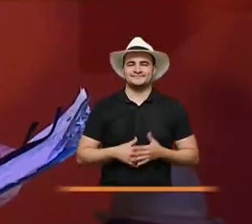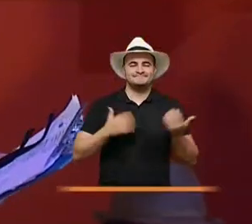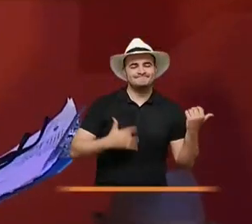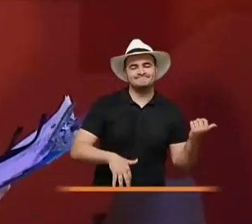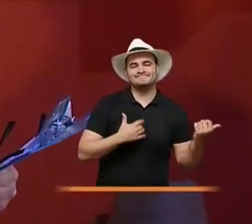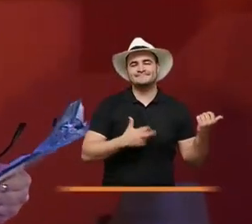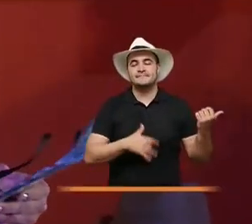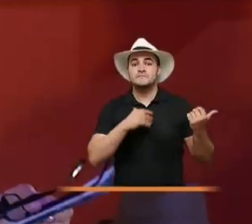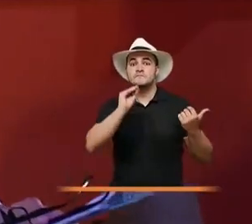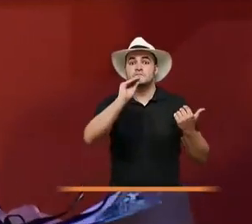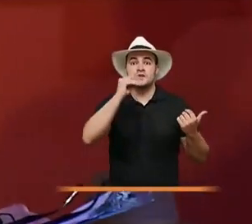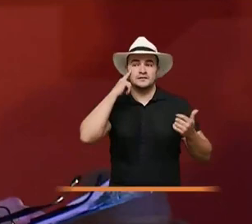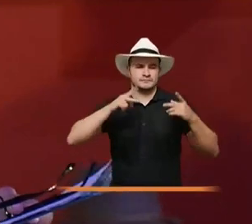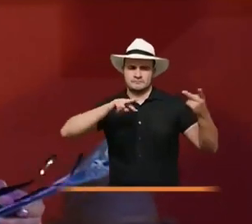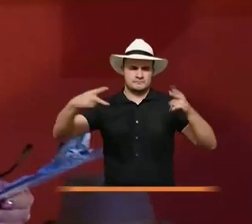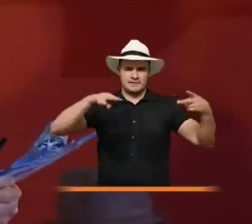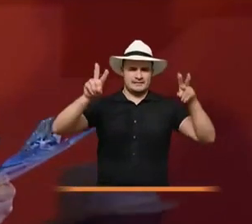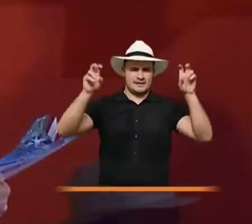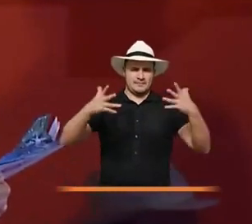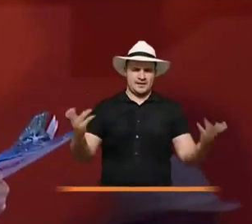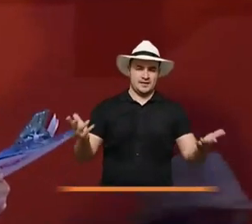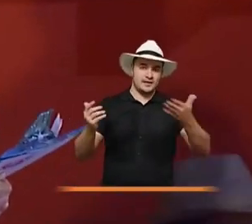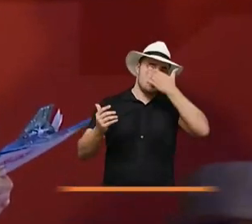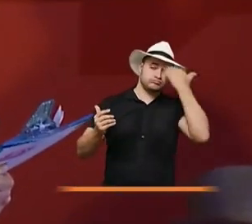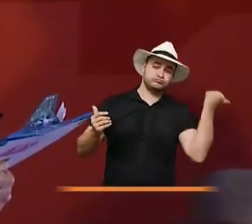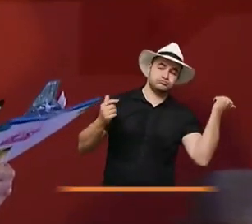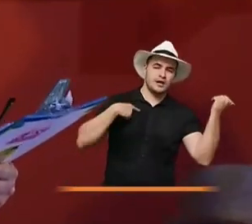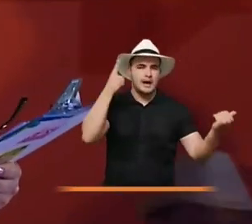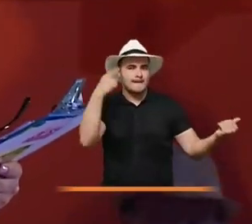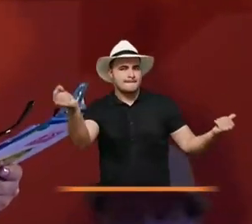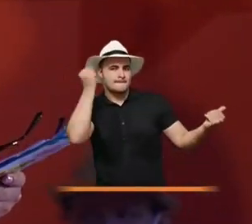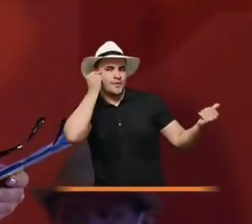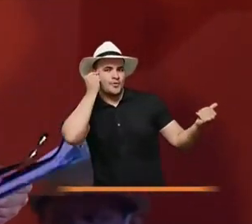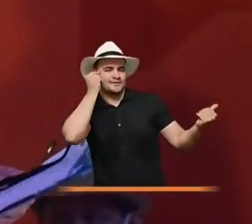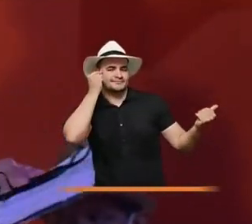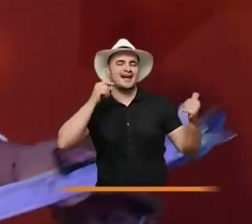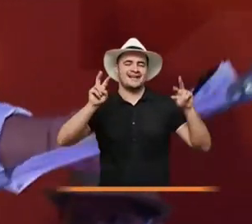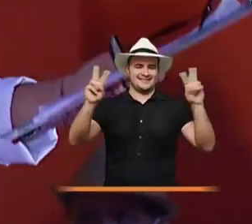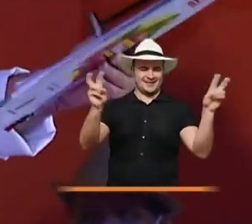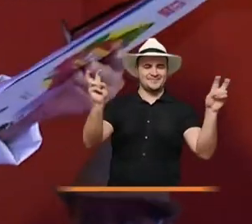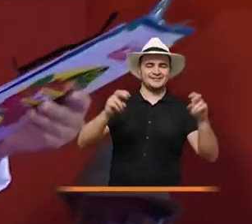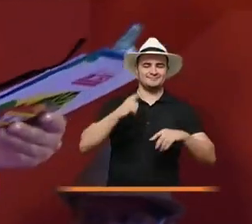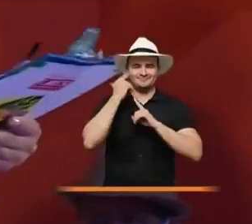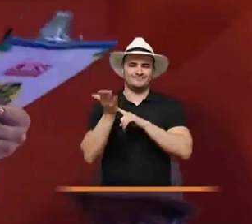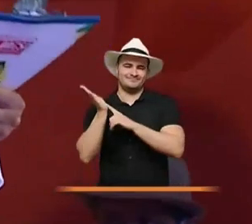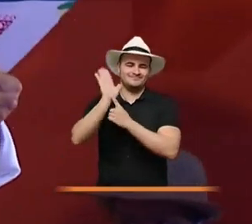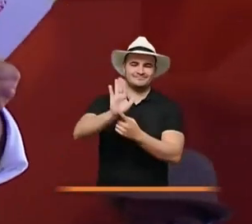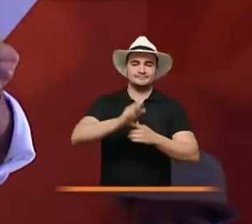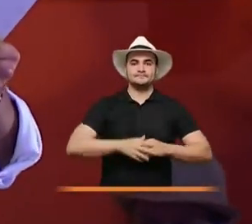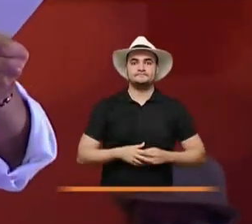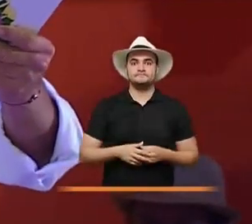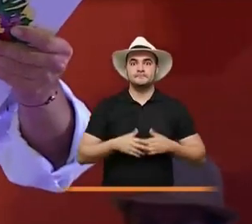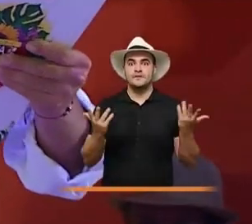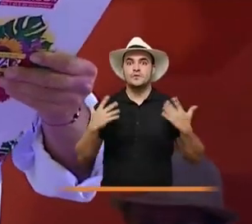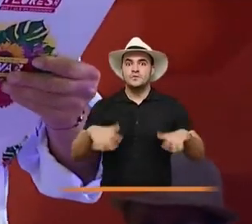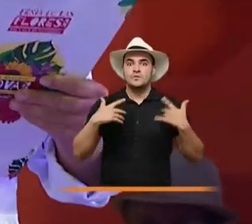aquí está la controversia olvidar o recordar es la controversia para ellos una alegría